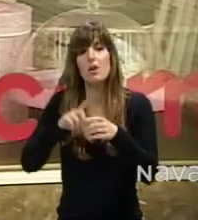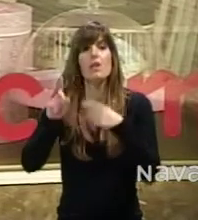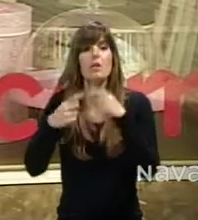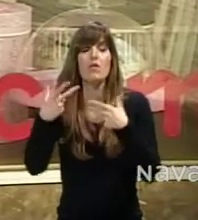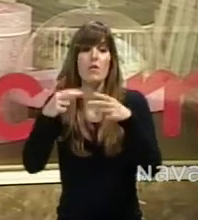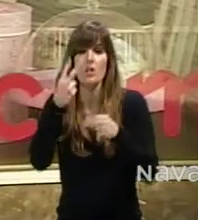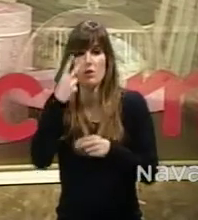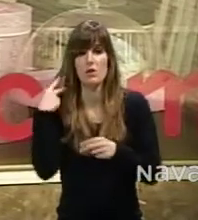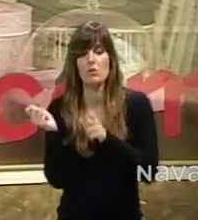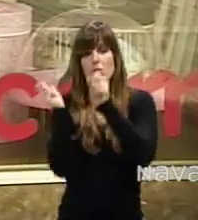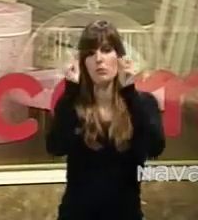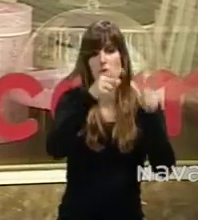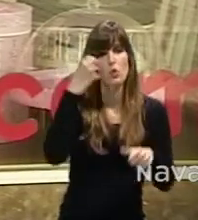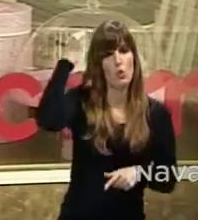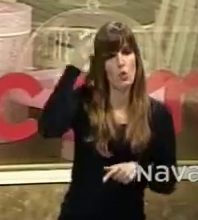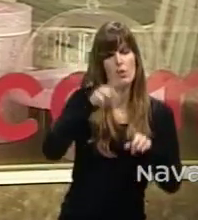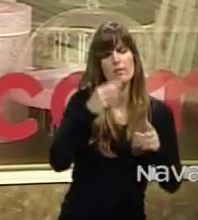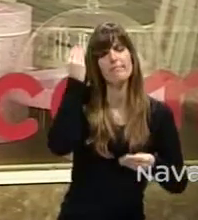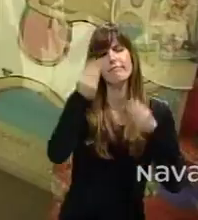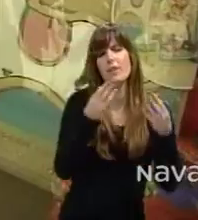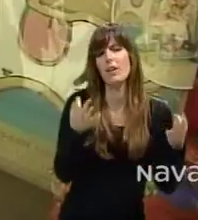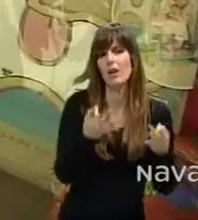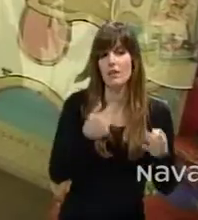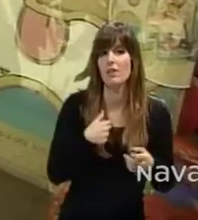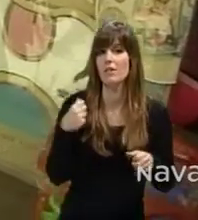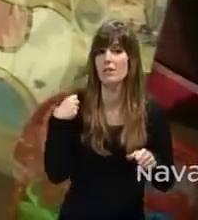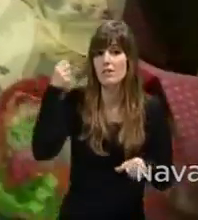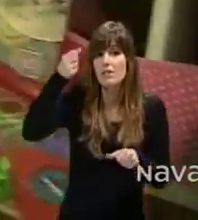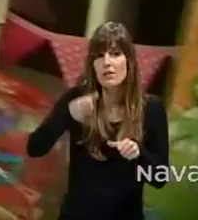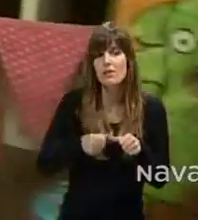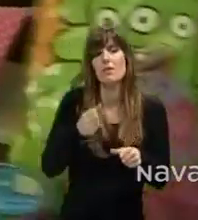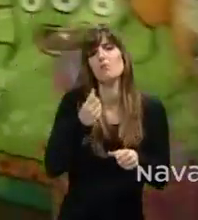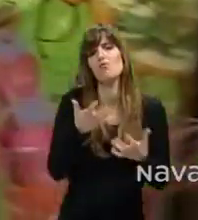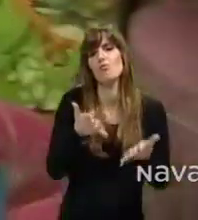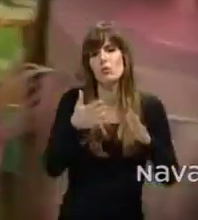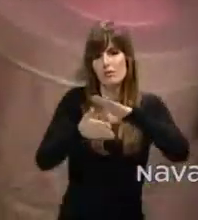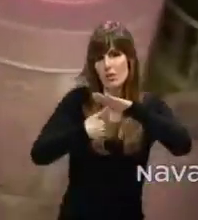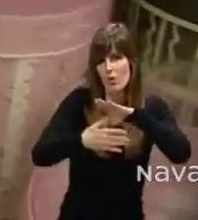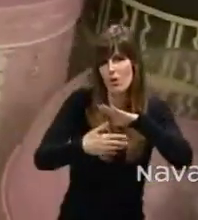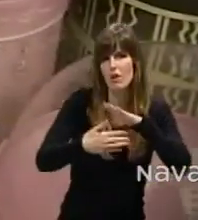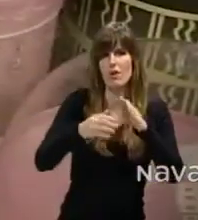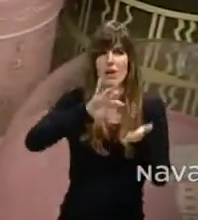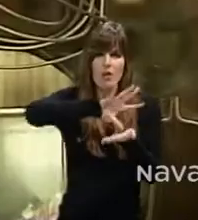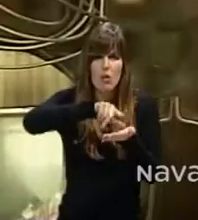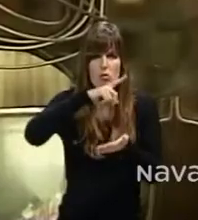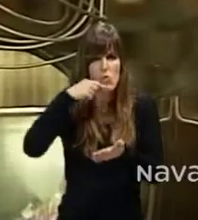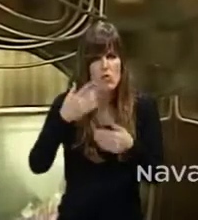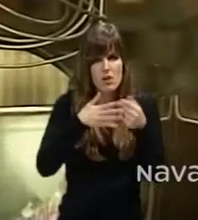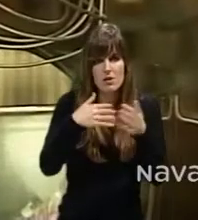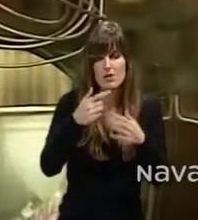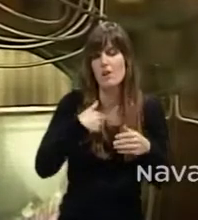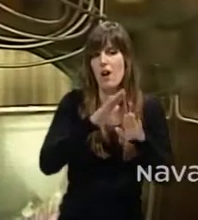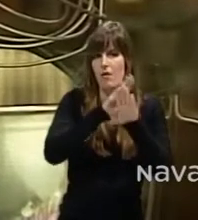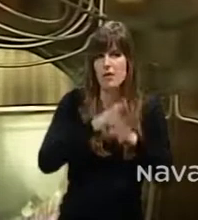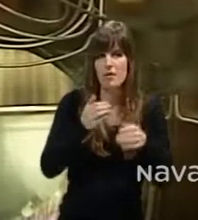llegué a Coruña y dije, ¿y ahora qué hago? Entonces, bueno, pues me metí, siempre he hecho repostería y he hecho cositas de cocina, siempre me ha gustado y me metí a fondo en esto y yo creo que al